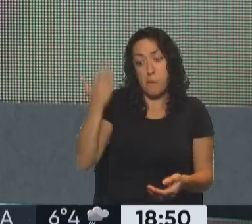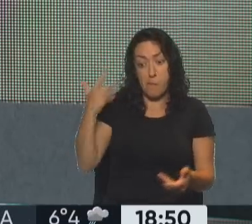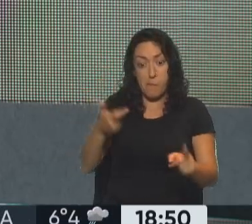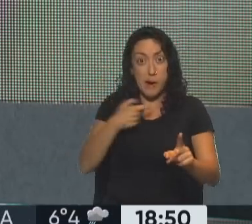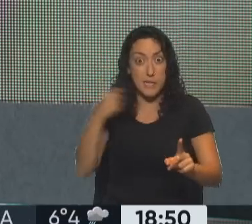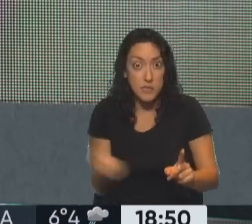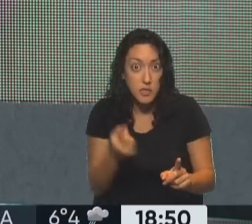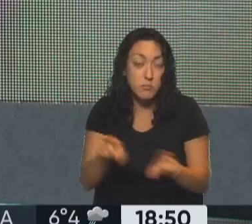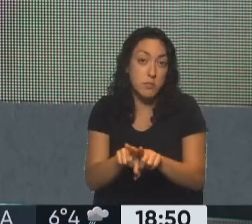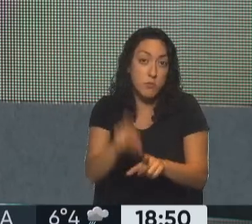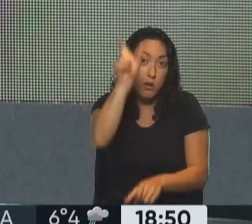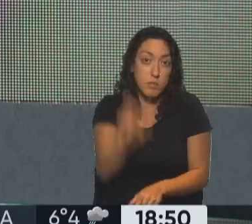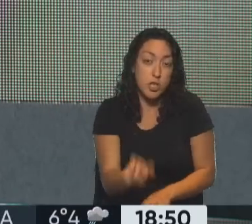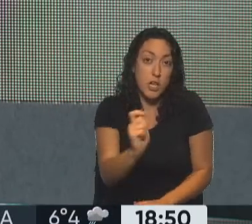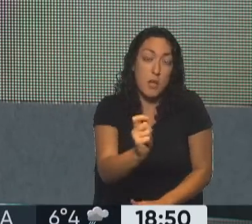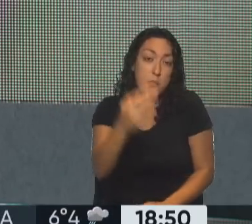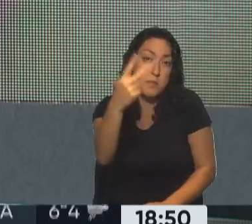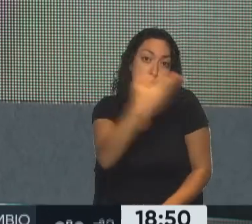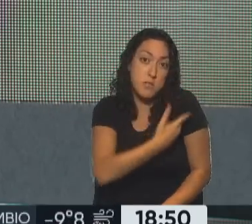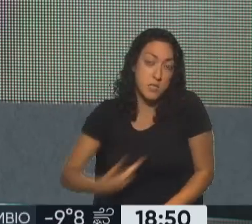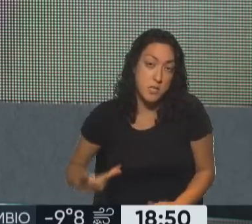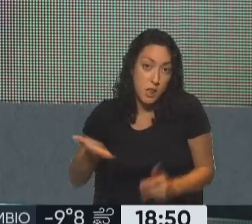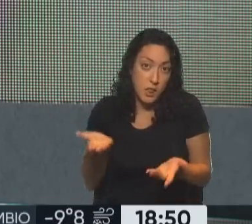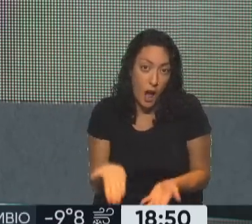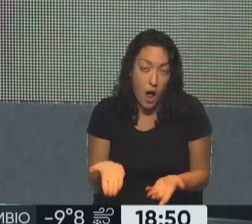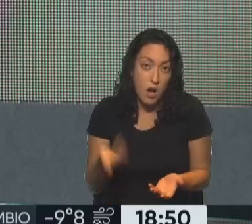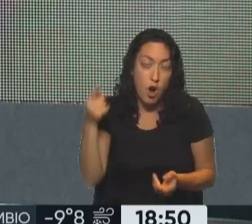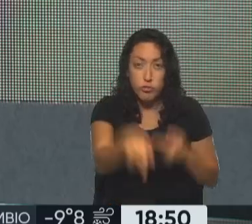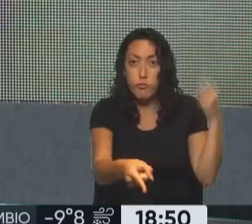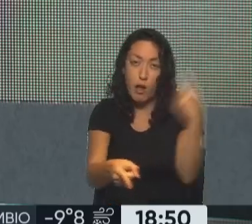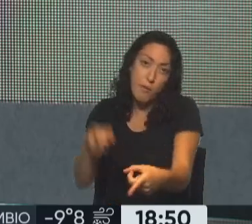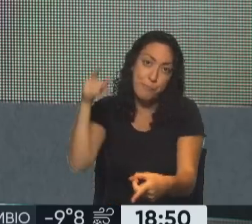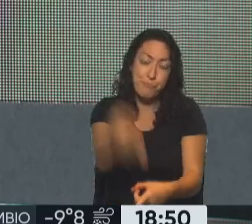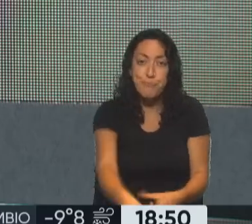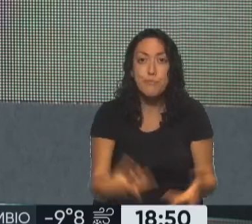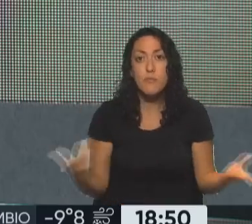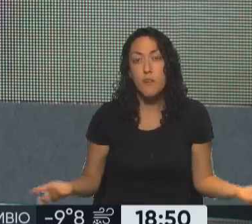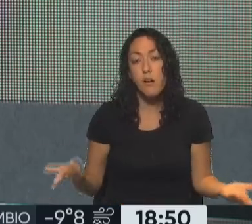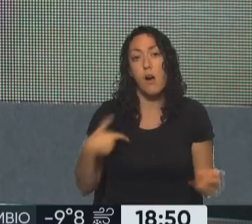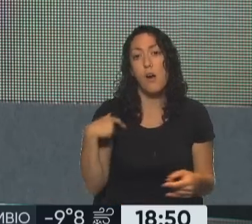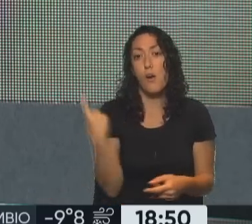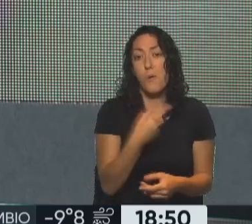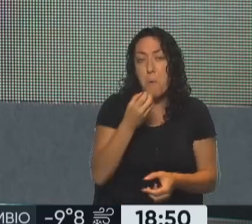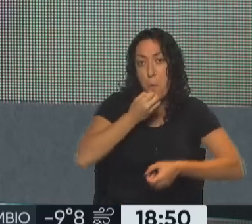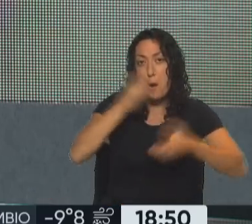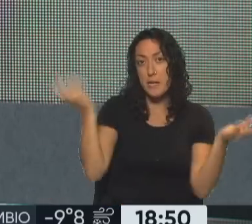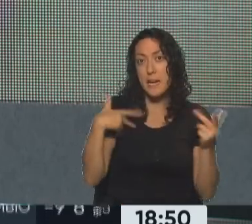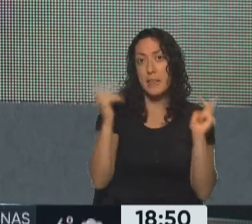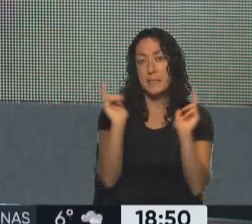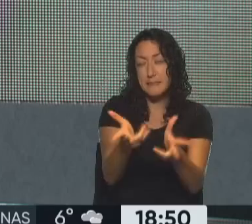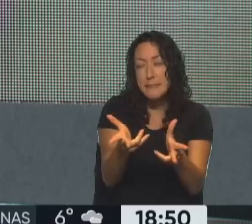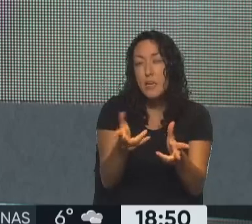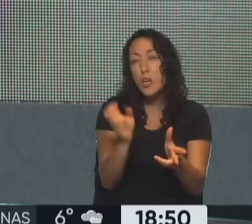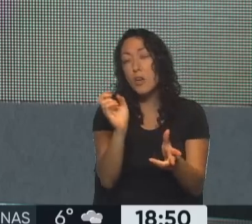en particular, que es la de la hoy vicepresidenta. Y tan así es que cualquiera de nosotros no está en condiciones de decir los nombres, me parece